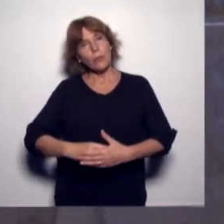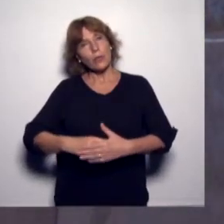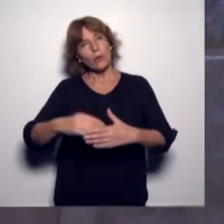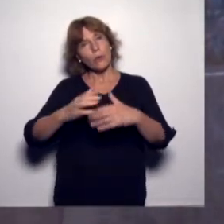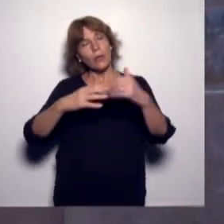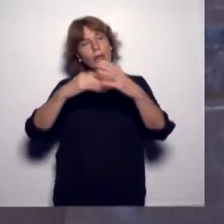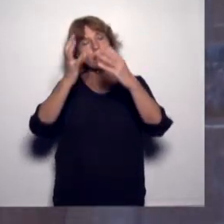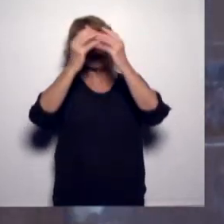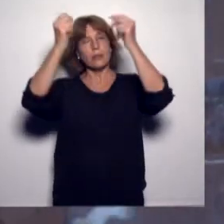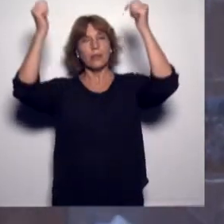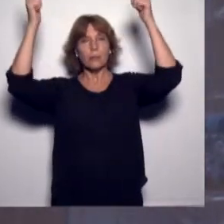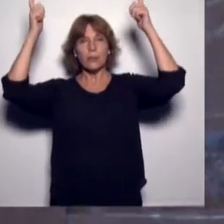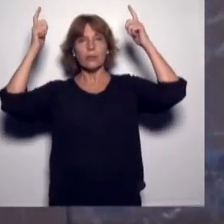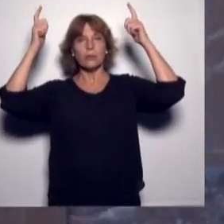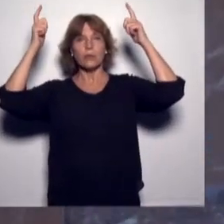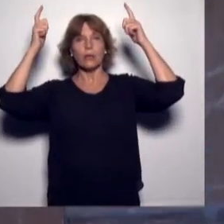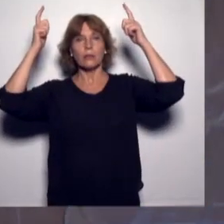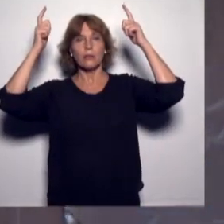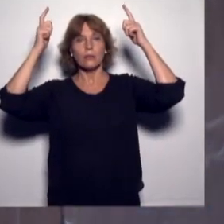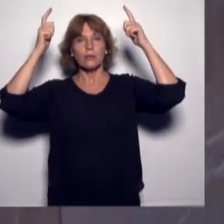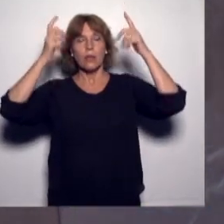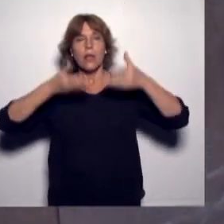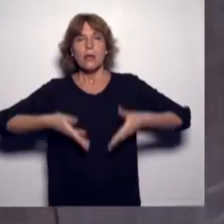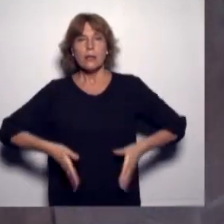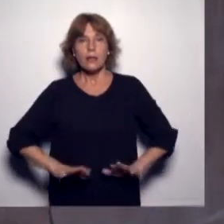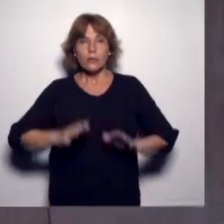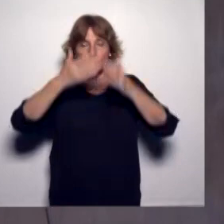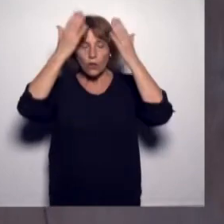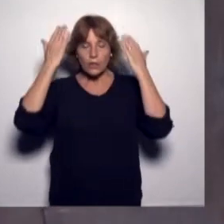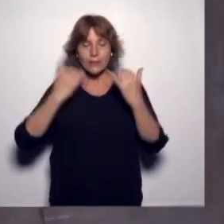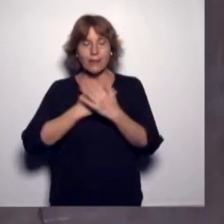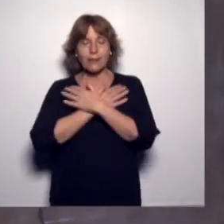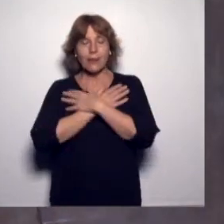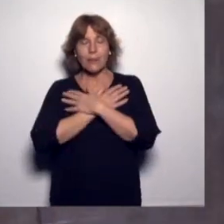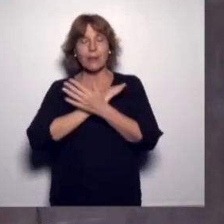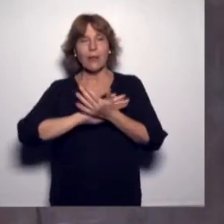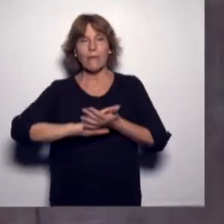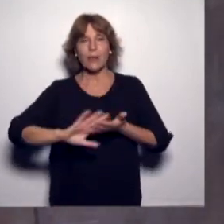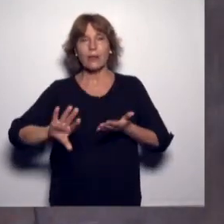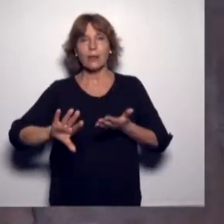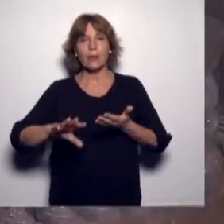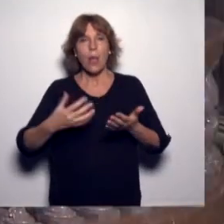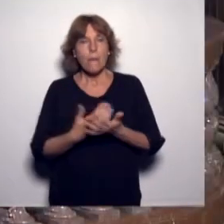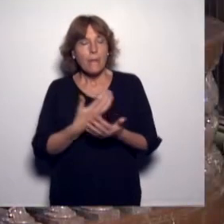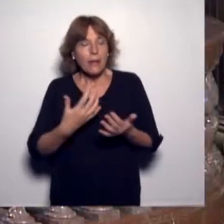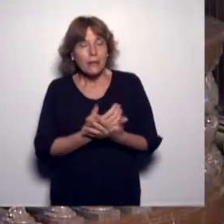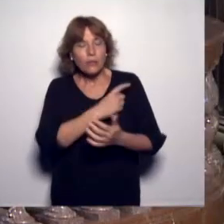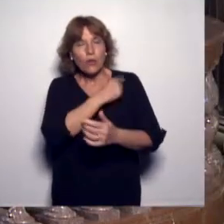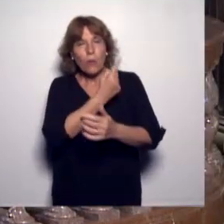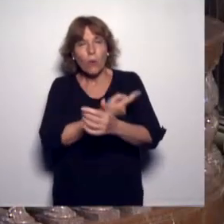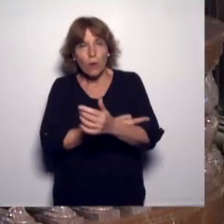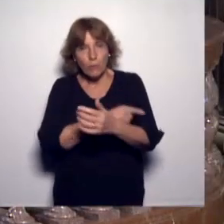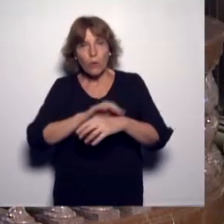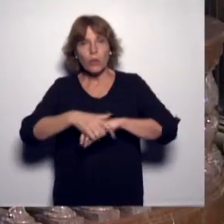fue concebido por obra y gracia del Espíritu Santo. Nació de Santa María Virgen,